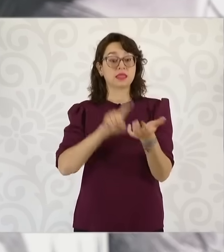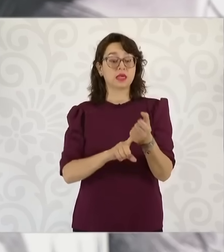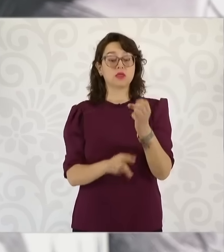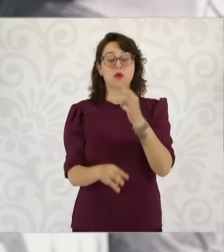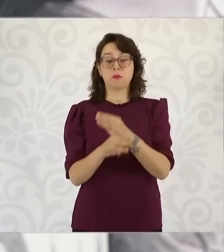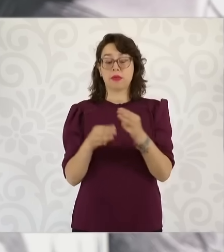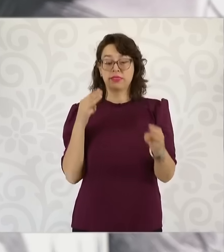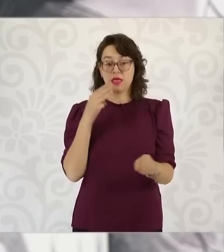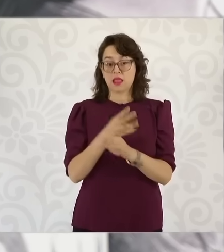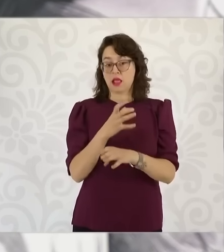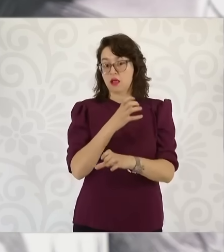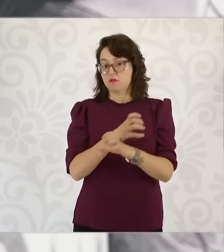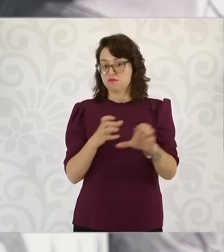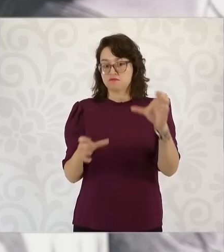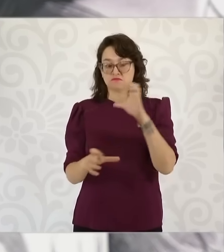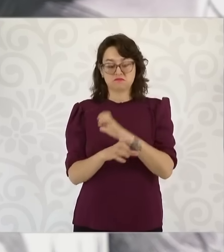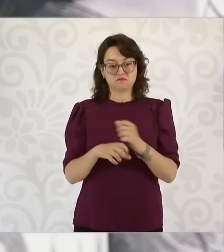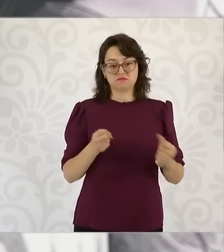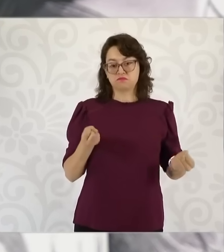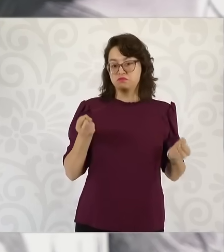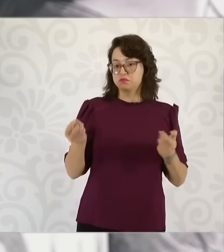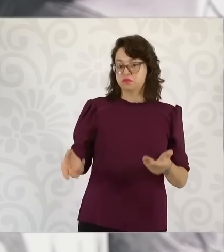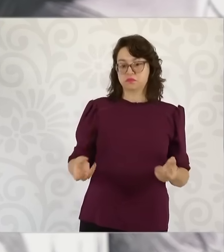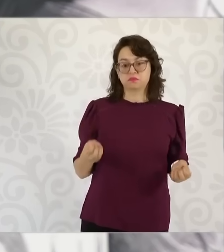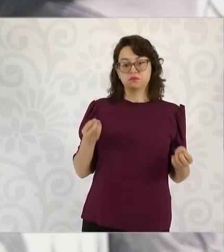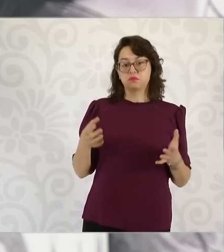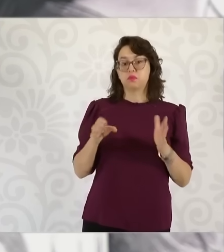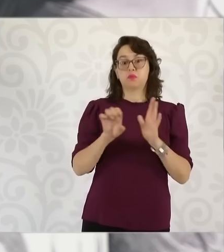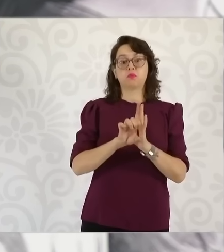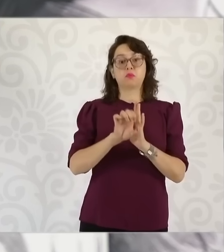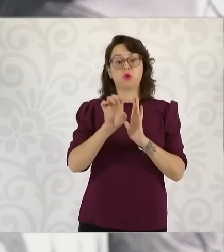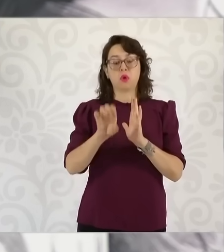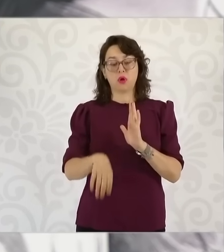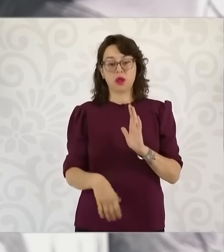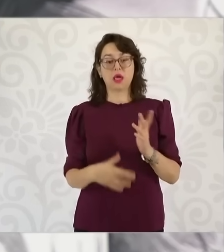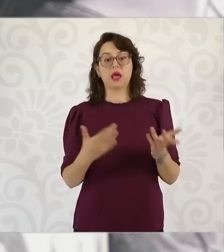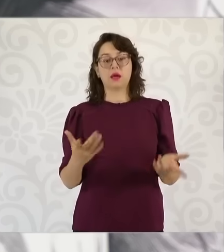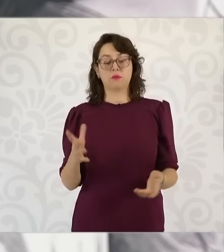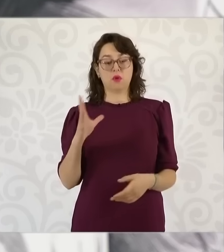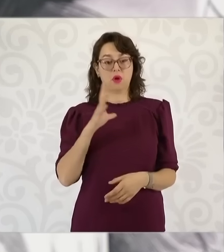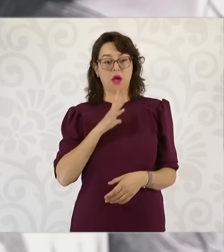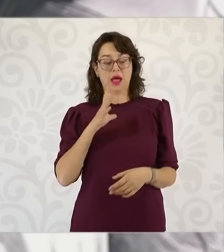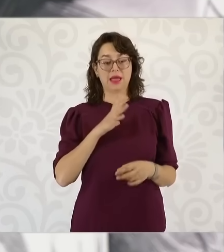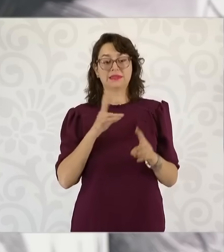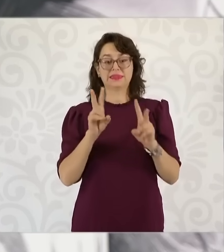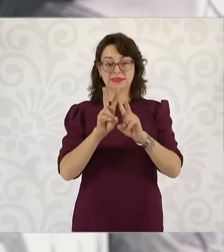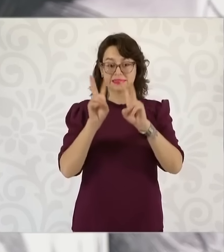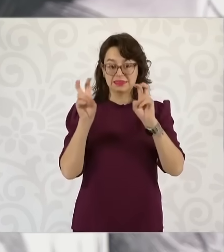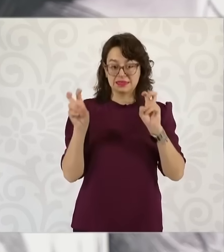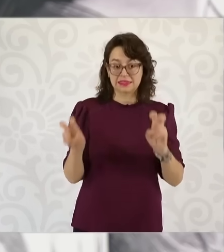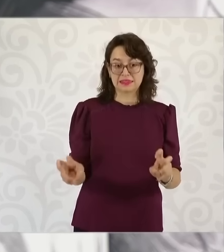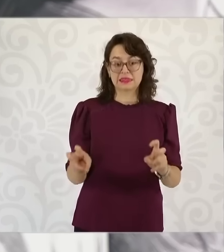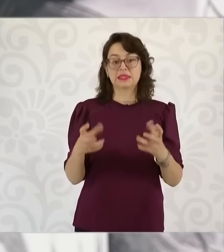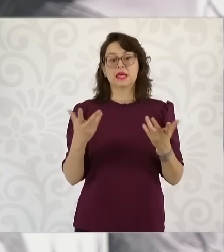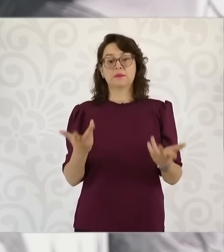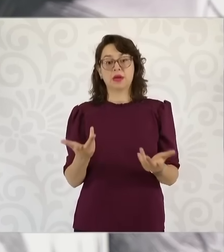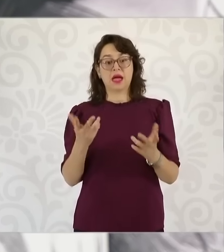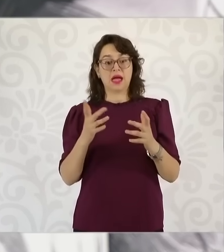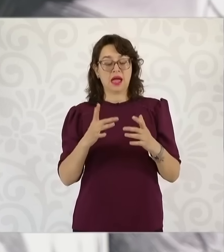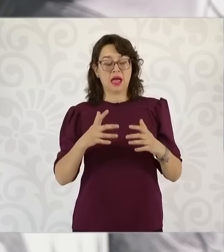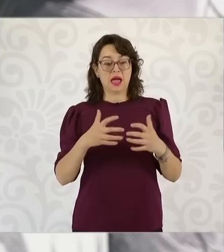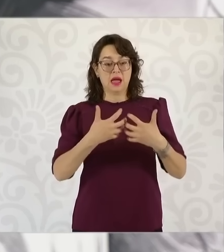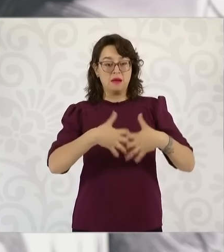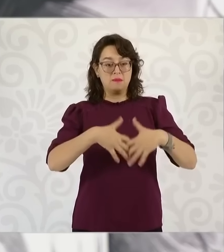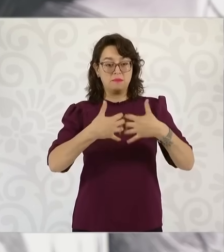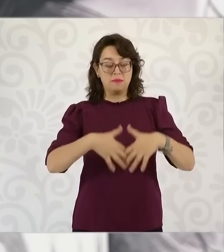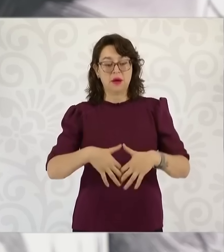esos equipamientos, por ejemplo, el acelerador lineal, que es para combatir con mucha precisión el